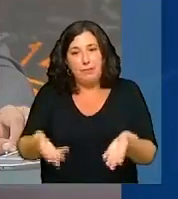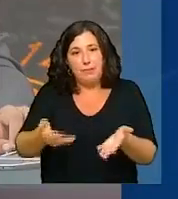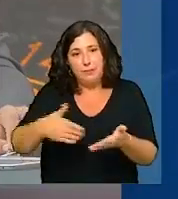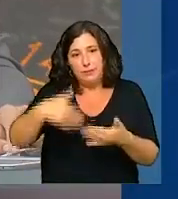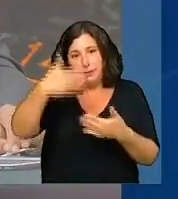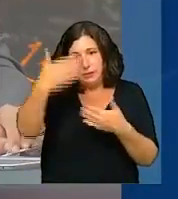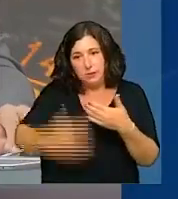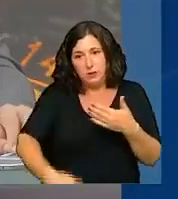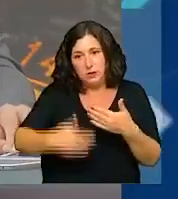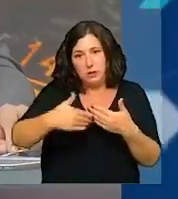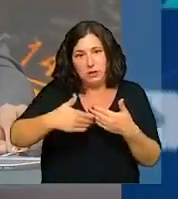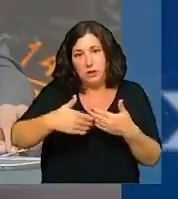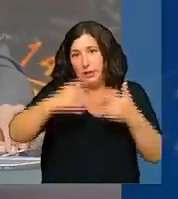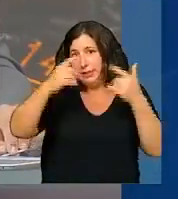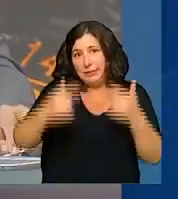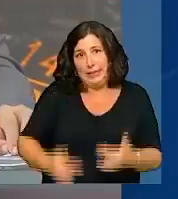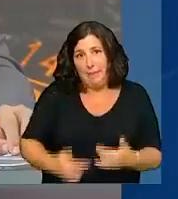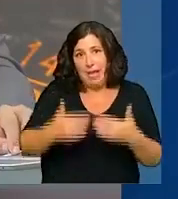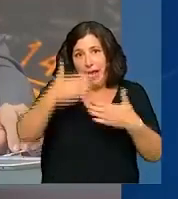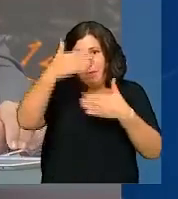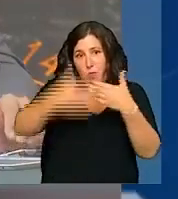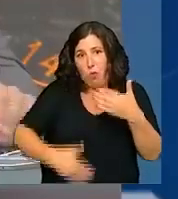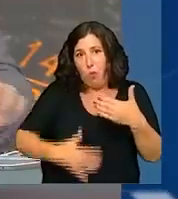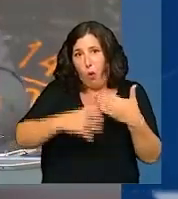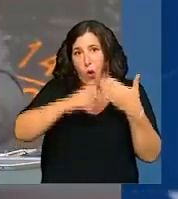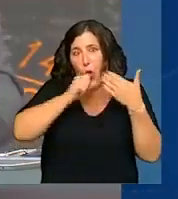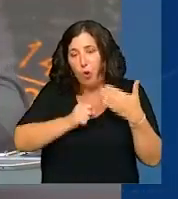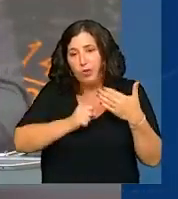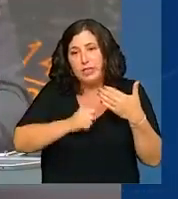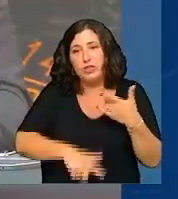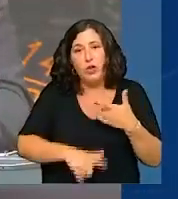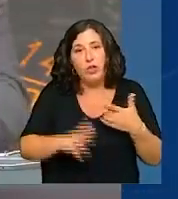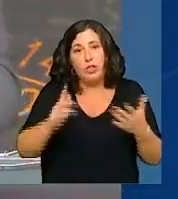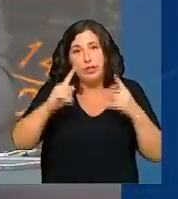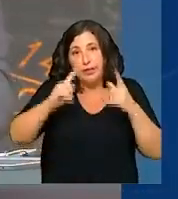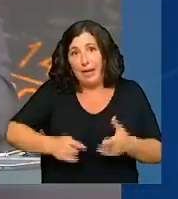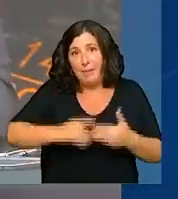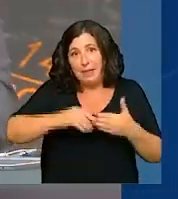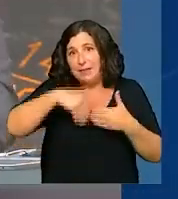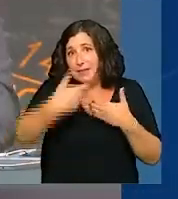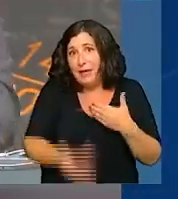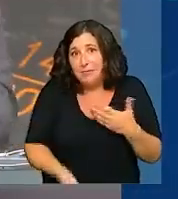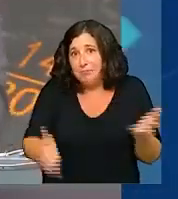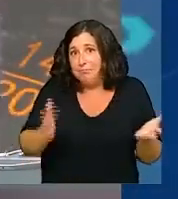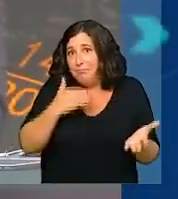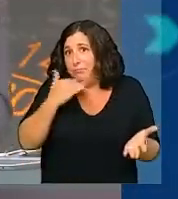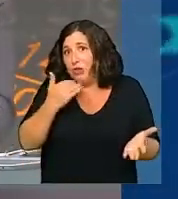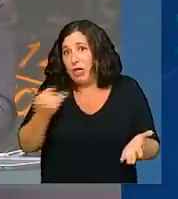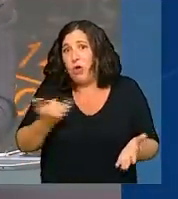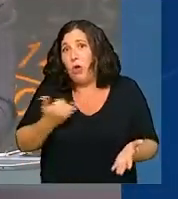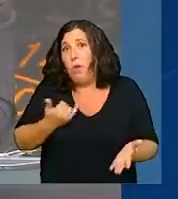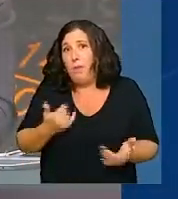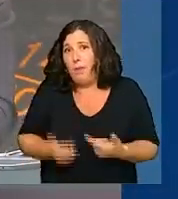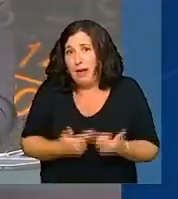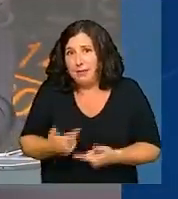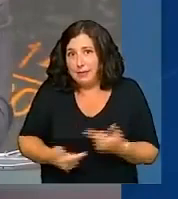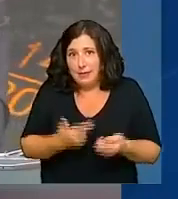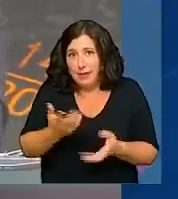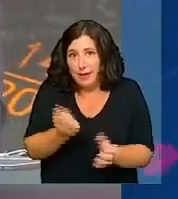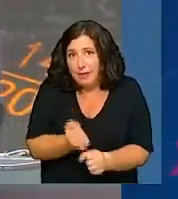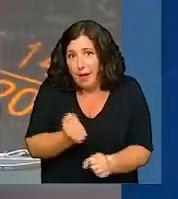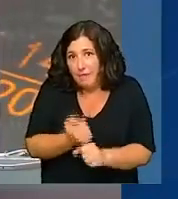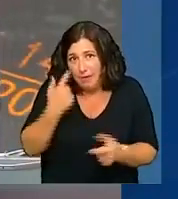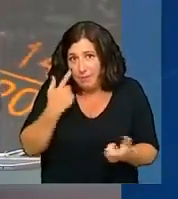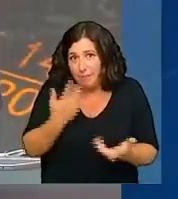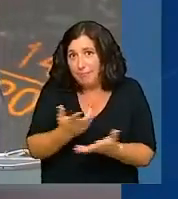desapareció también el muro de contención de la mezcla. Claro, entonces allí no sé de qué manera podrán seguir trabajando. Eso lo estará viendo